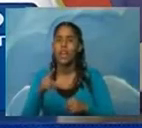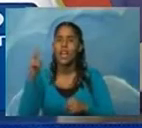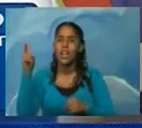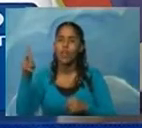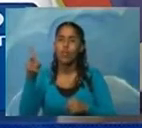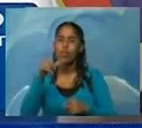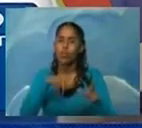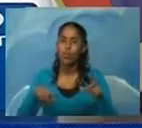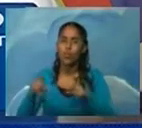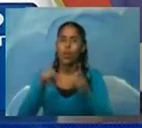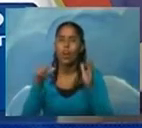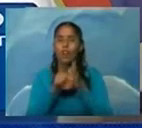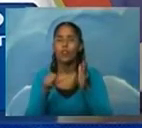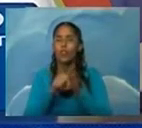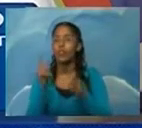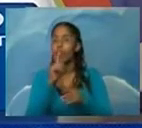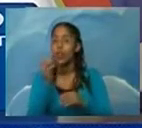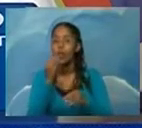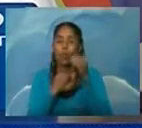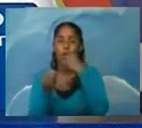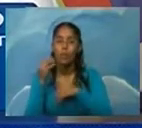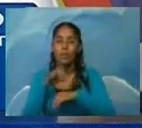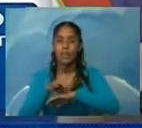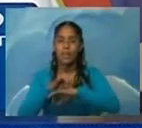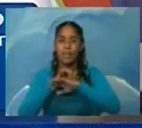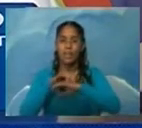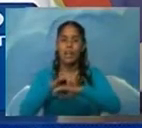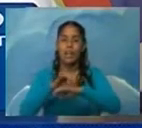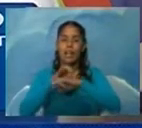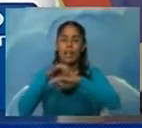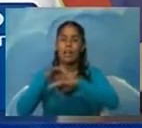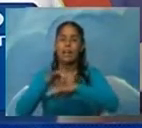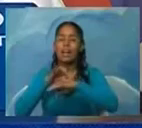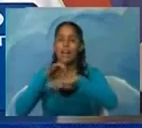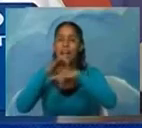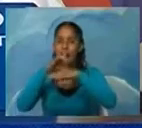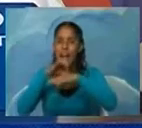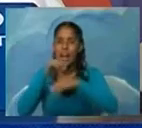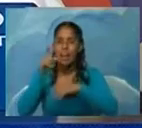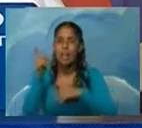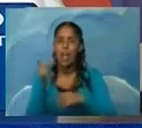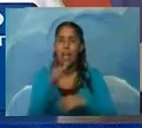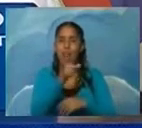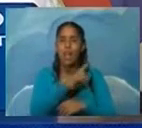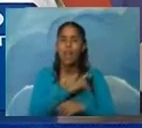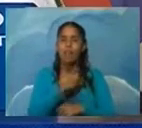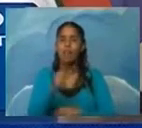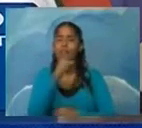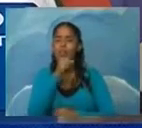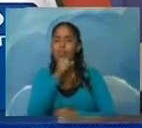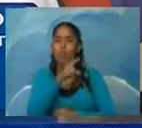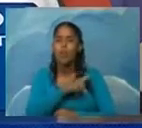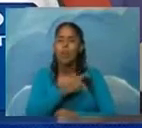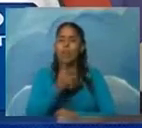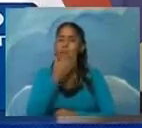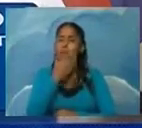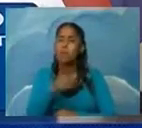en un país donde no comen carne. Y ahí la gente se muere de viejo. Yo estuve